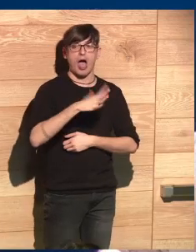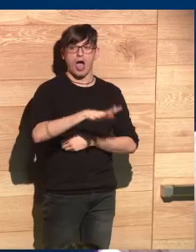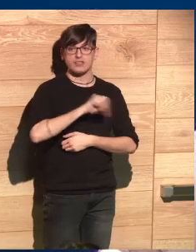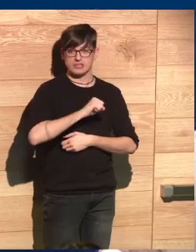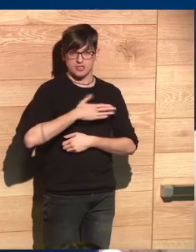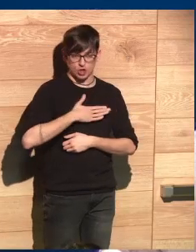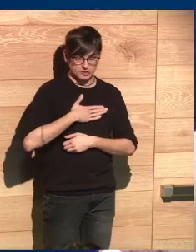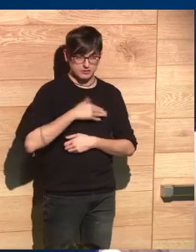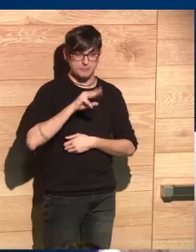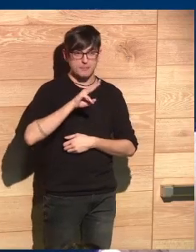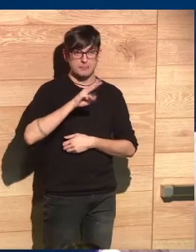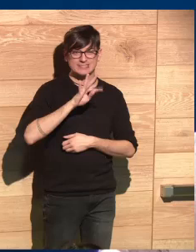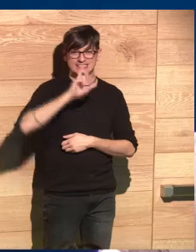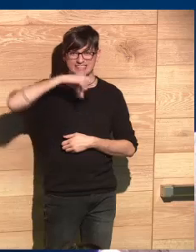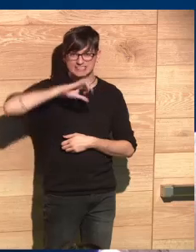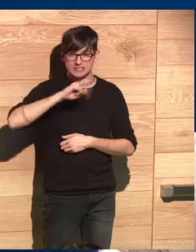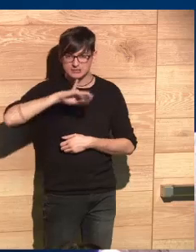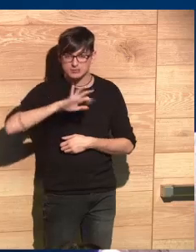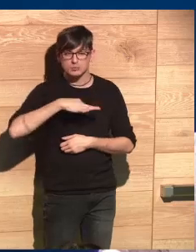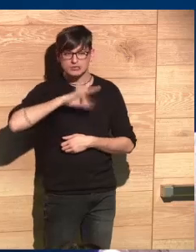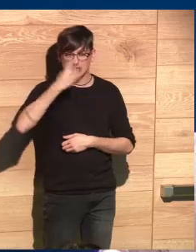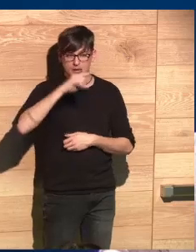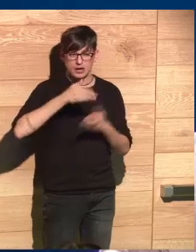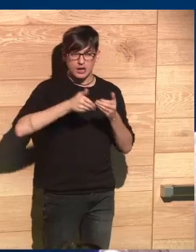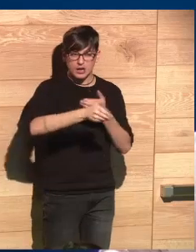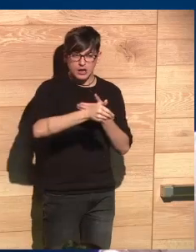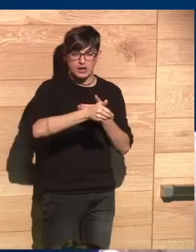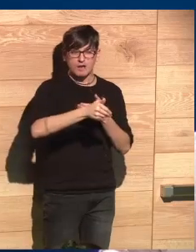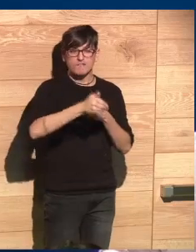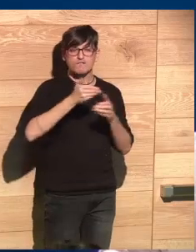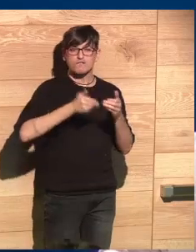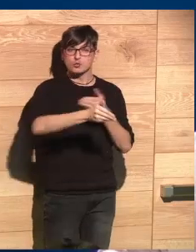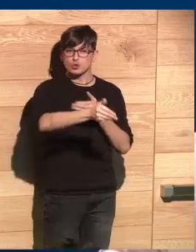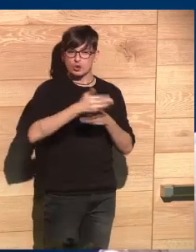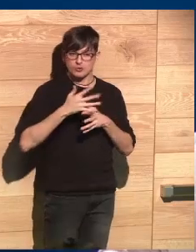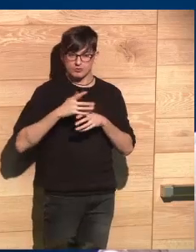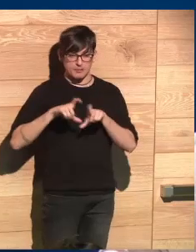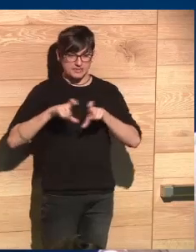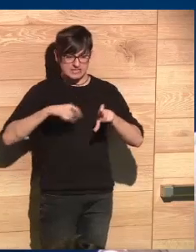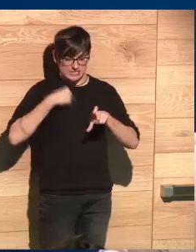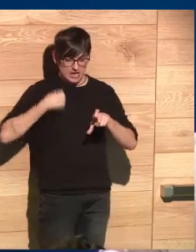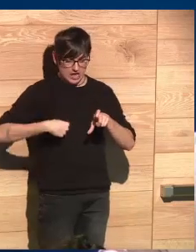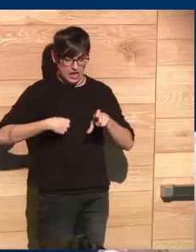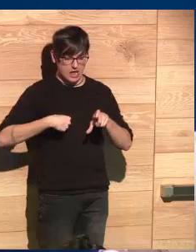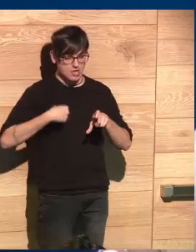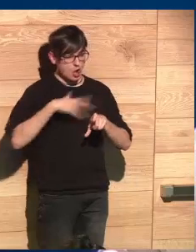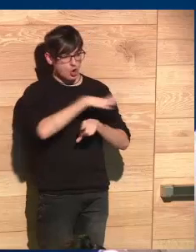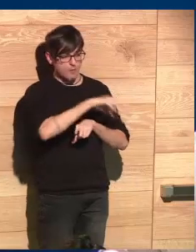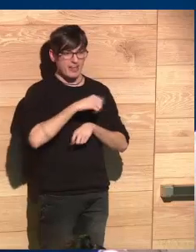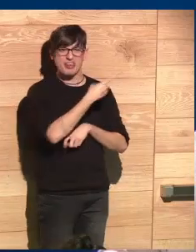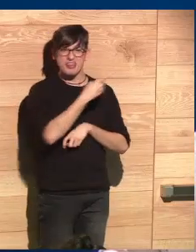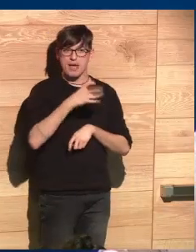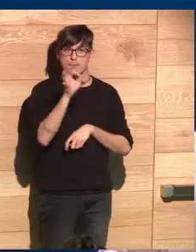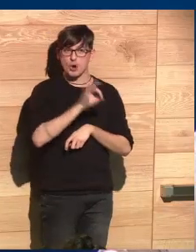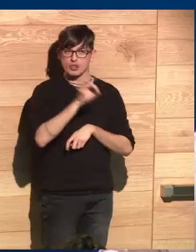ver qué imagen del futuro de los videojuegos tiene esta gran compañía china. Ellos compraron el 100% de